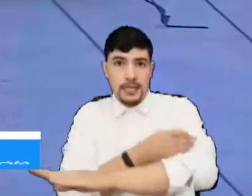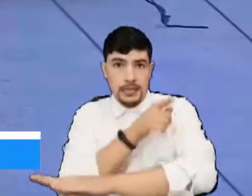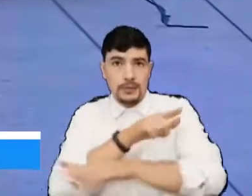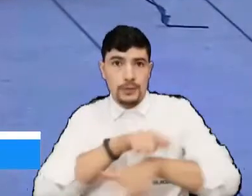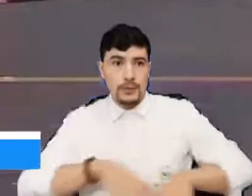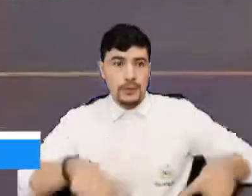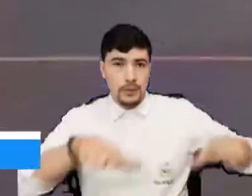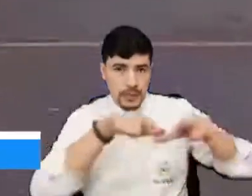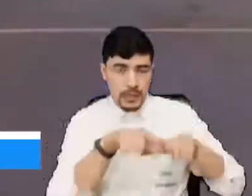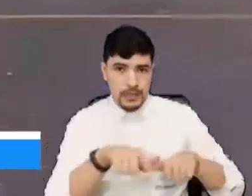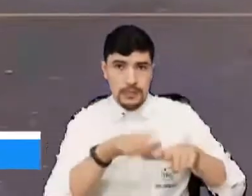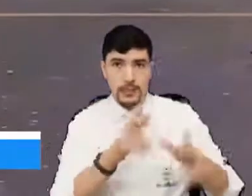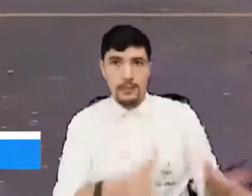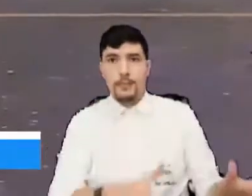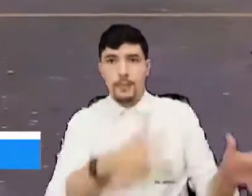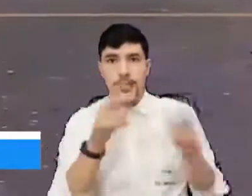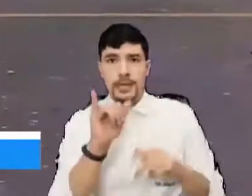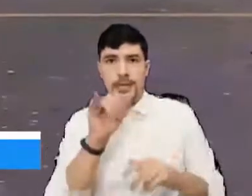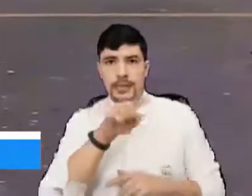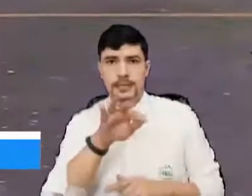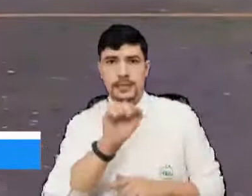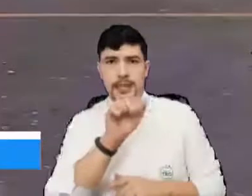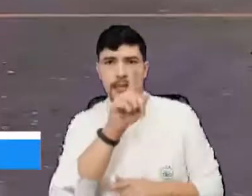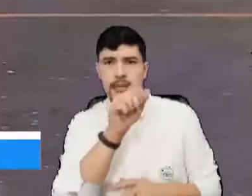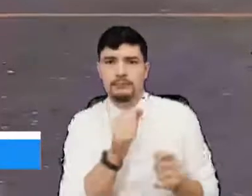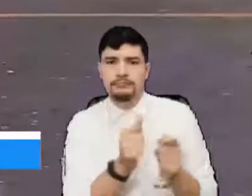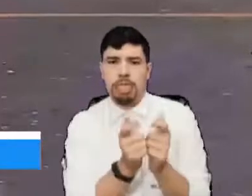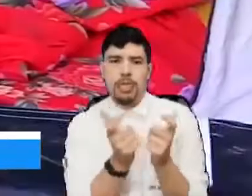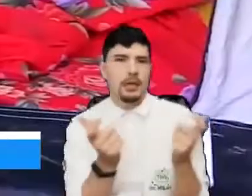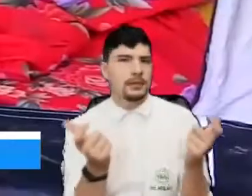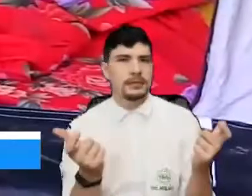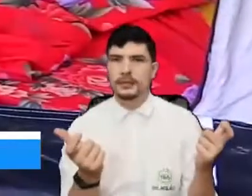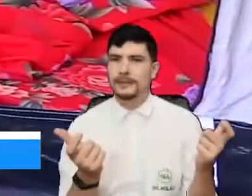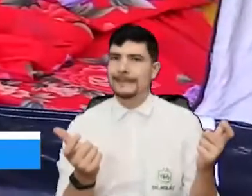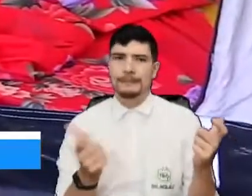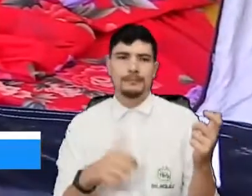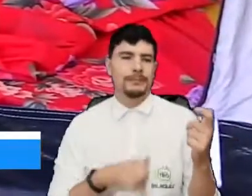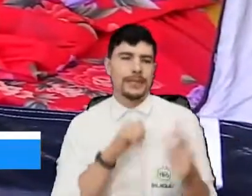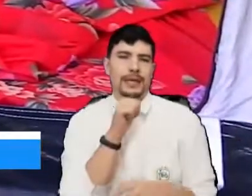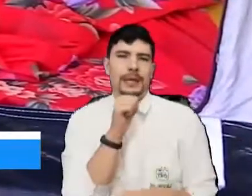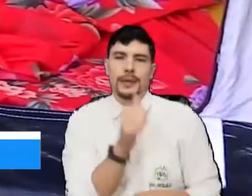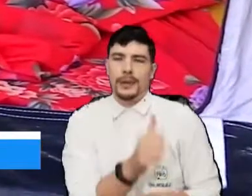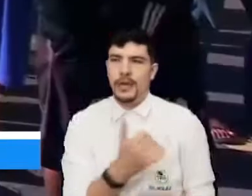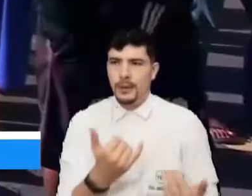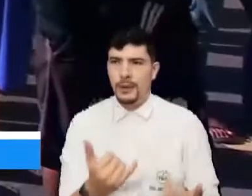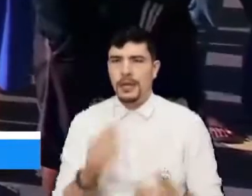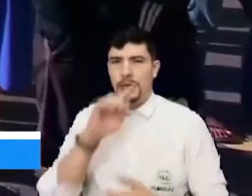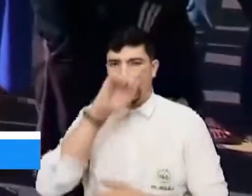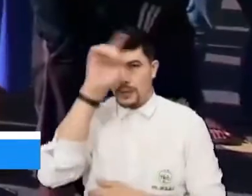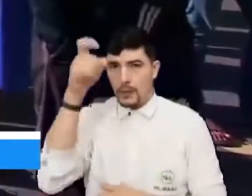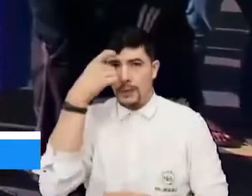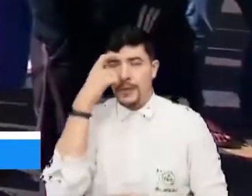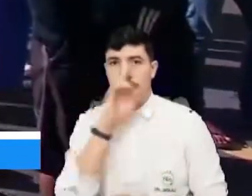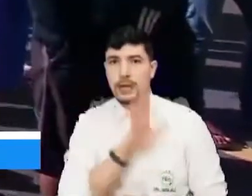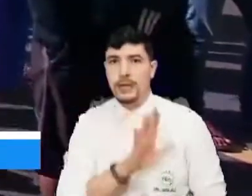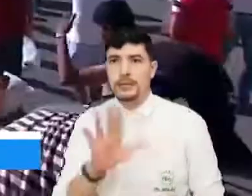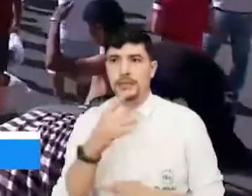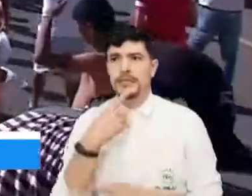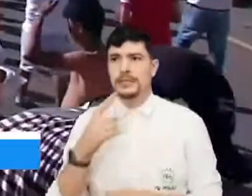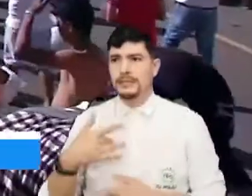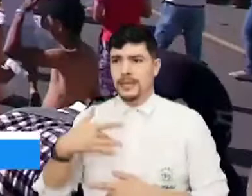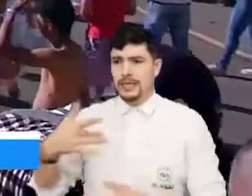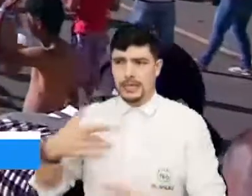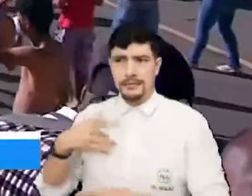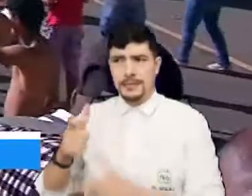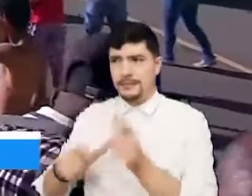migrantes se encuentra desbordada y que se le ha solicitado al gobierno nacional en suspender hasta por 2 semanas el retorno voluntario mientras los